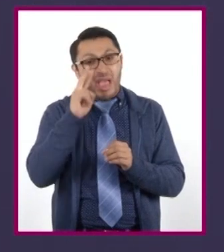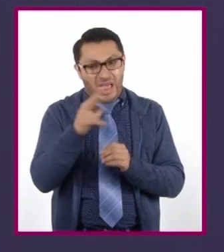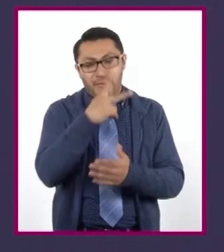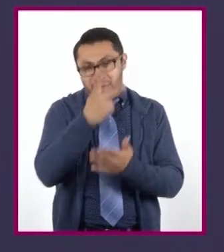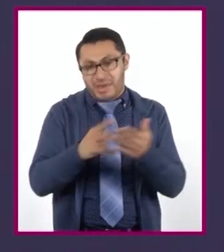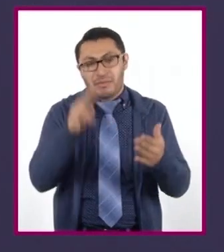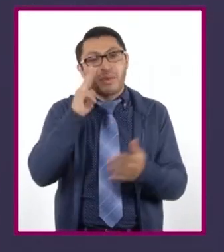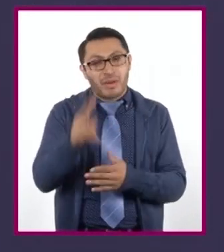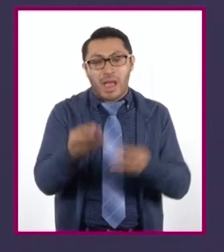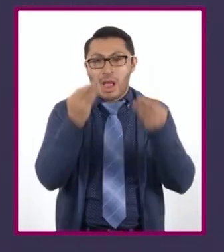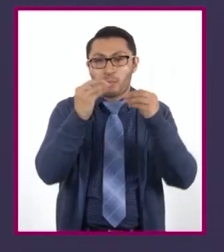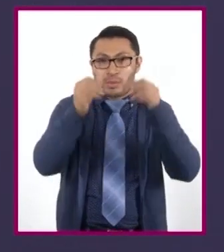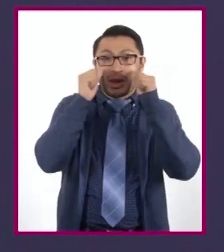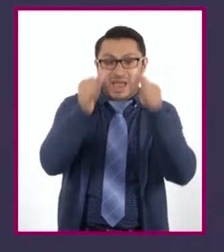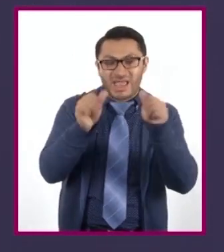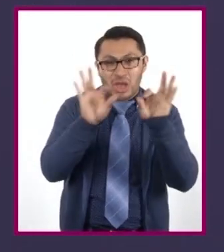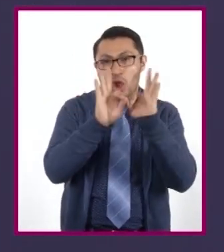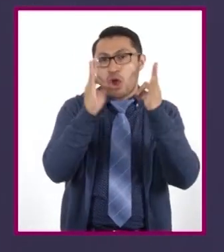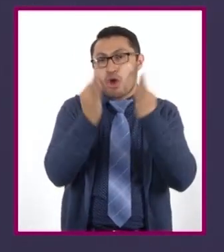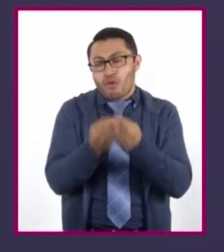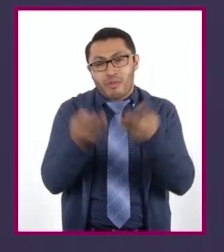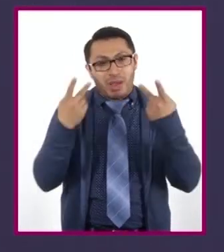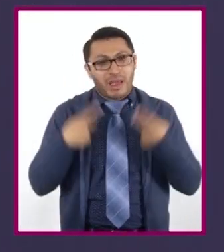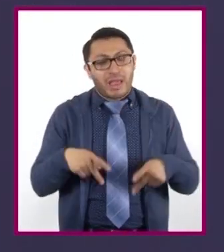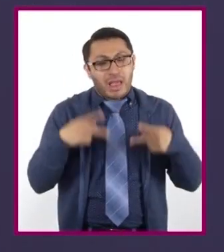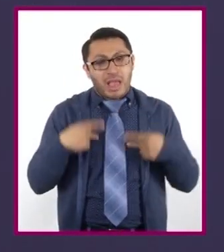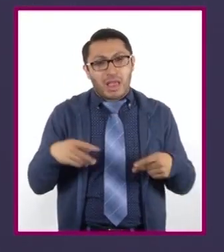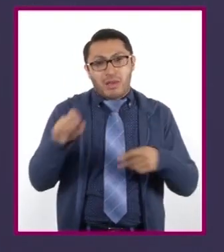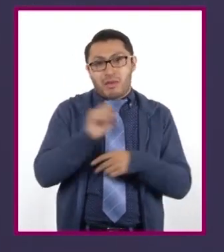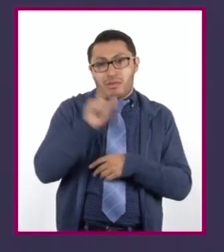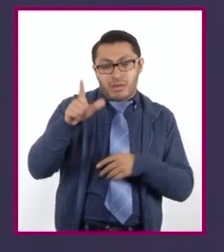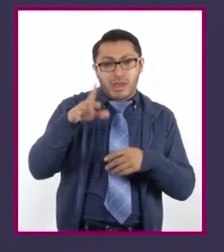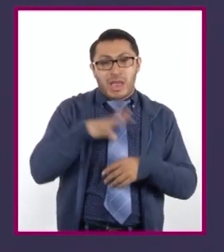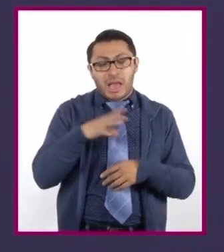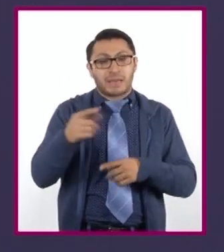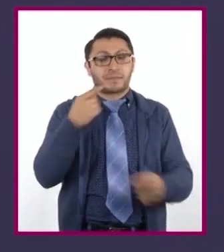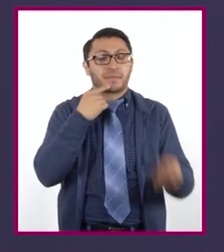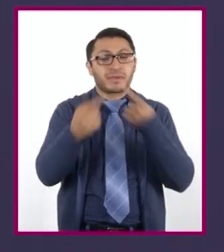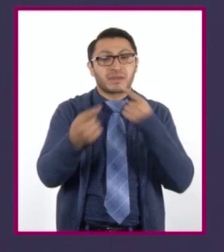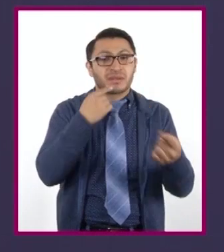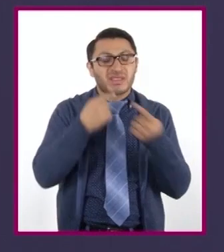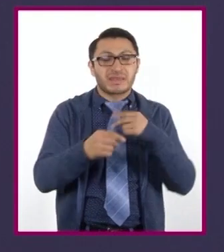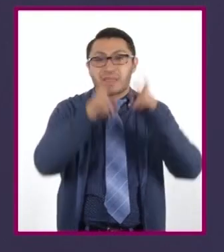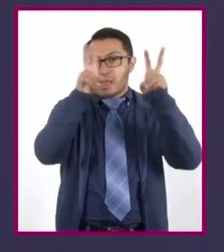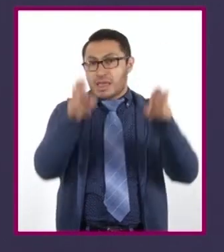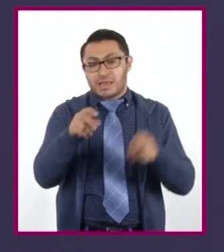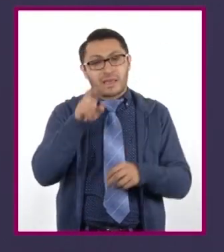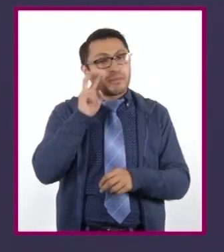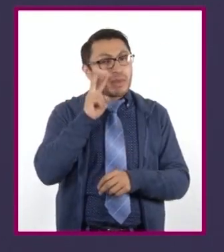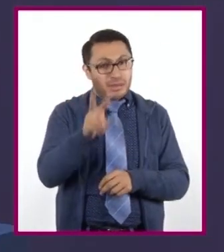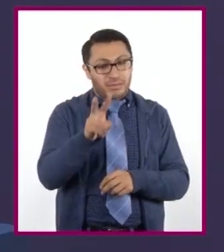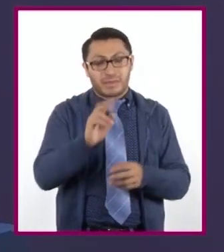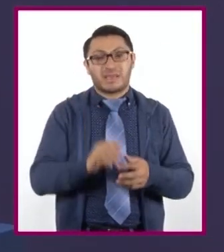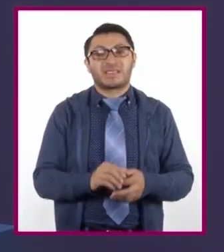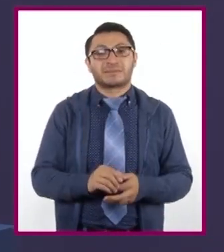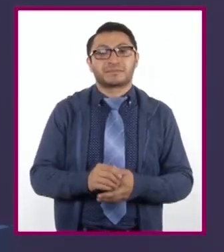y pongan mucha atención en la manera en que los participantes desarrollan y discuten el tema que están